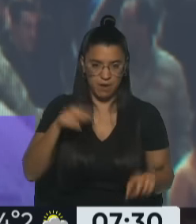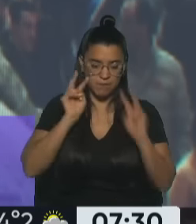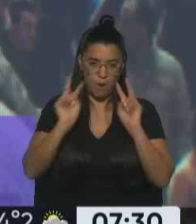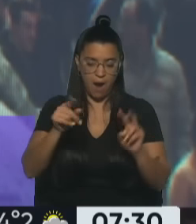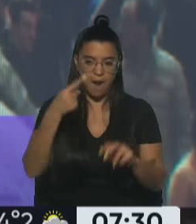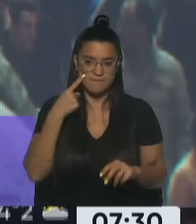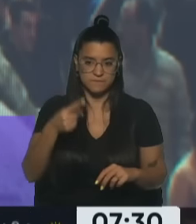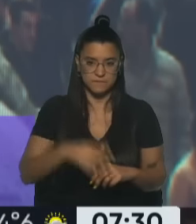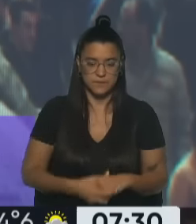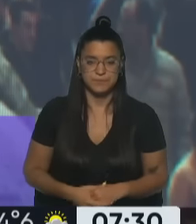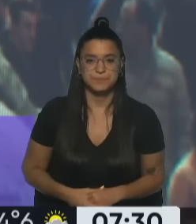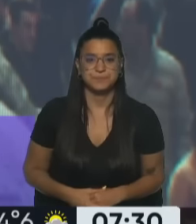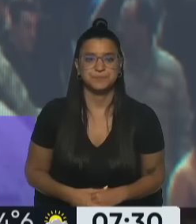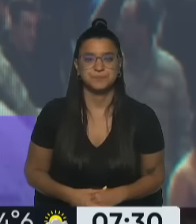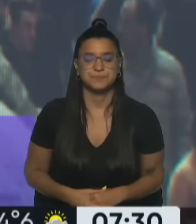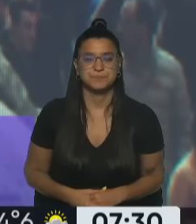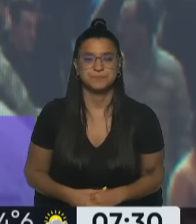propósito justamente del posicionamiento.